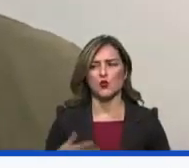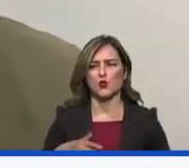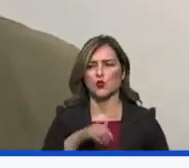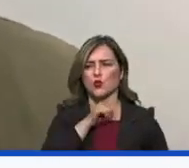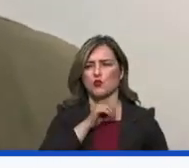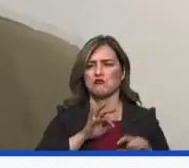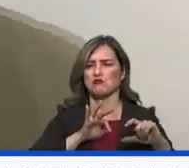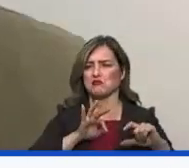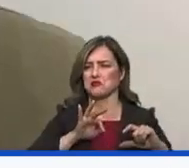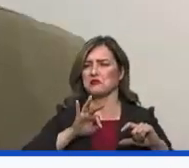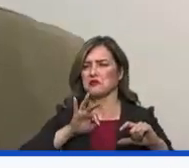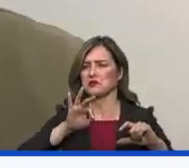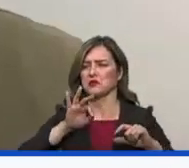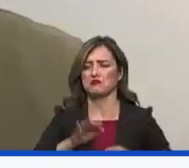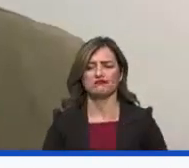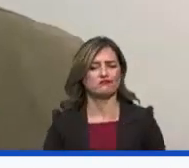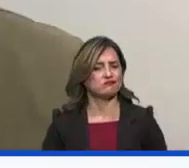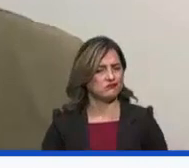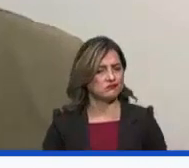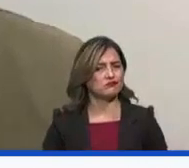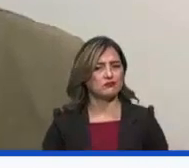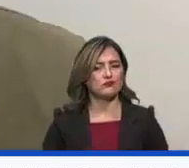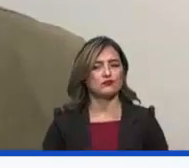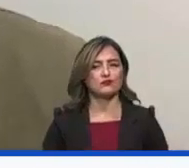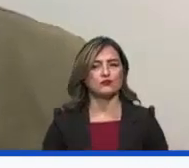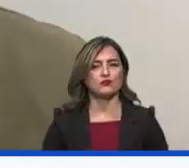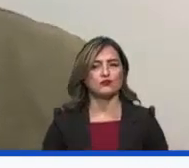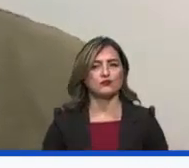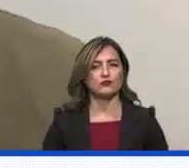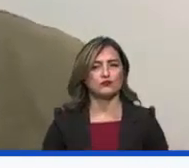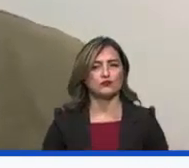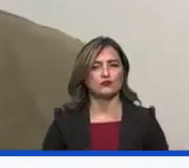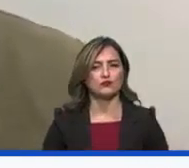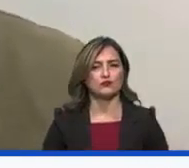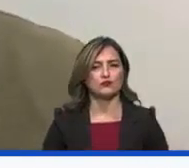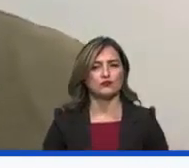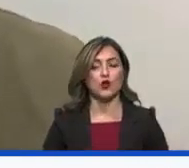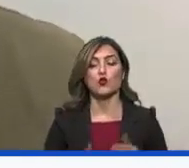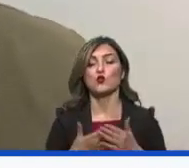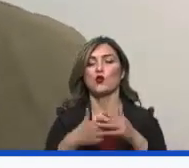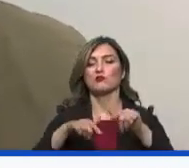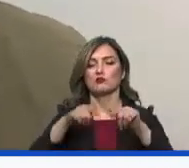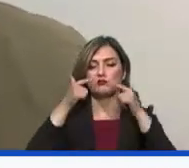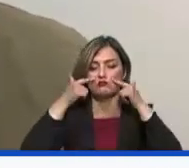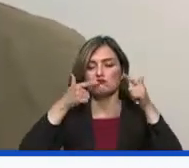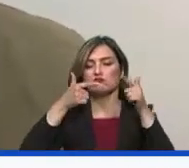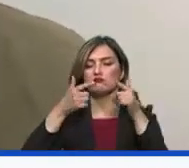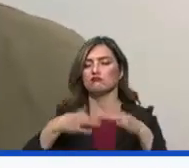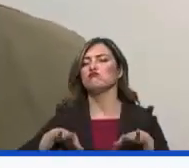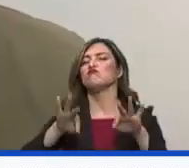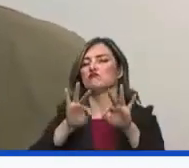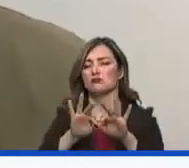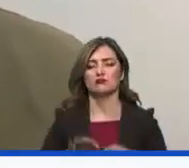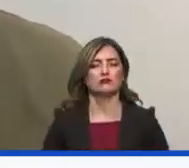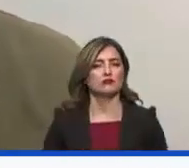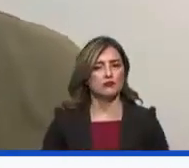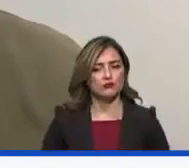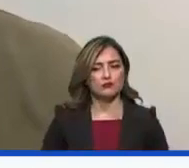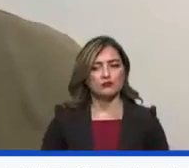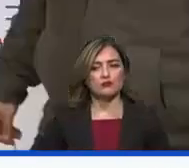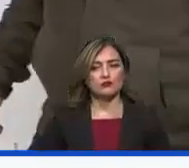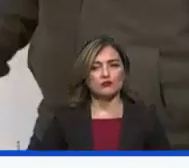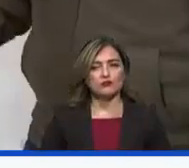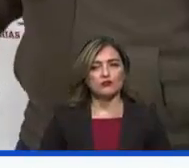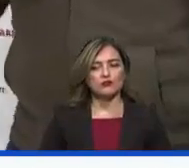megafonía IP para, mediante alerta, prevenir sobre el cometimiento de un delito. La megafonía IP es una herramienta que